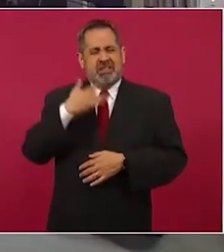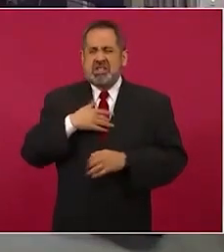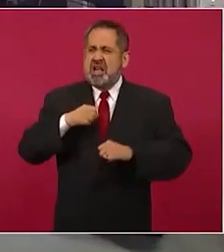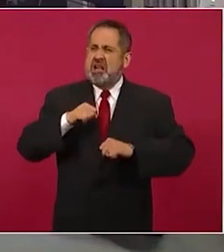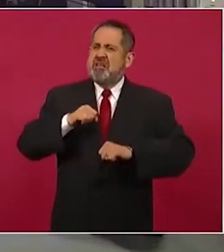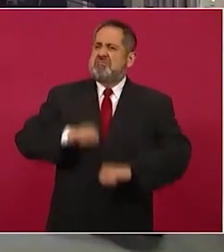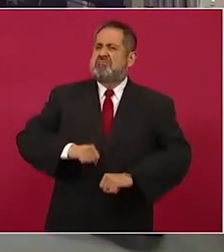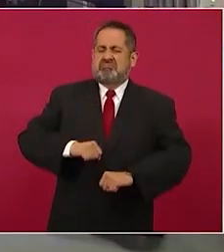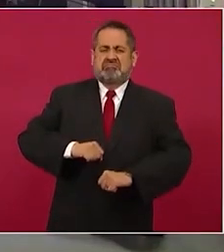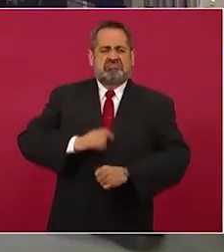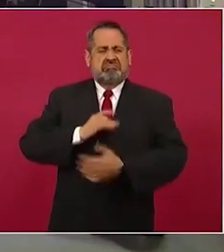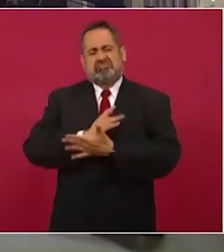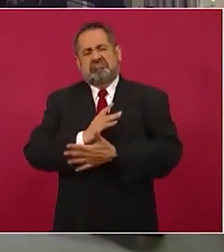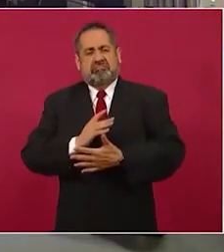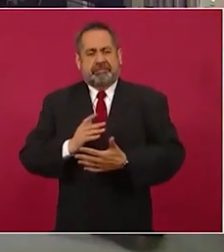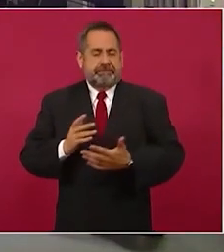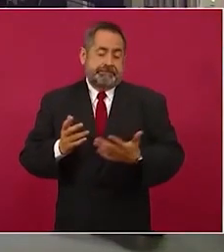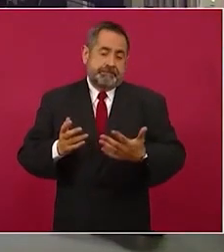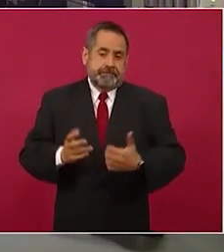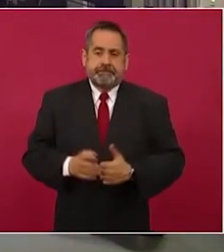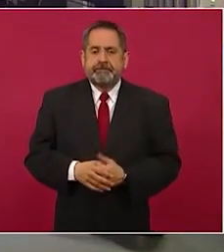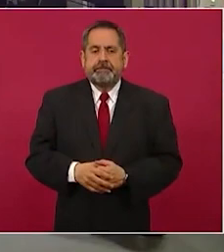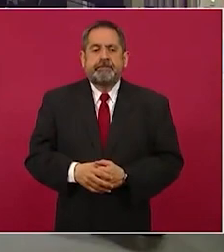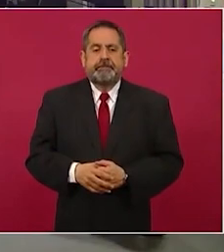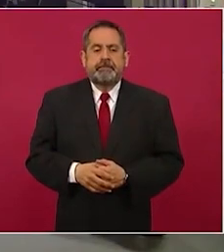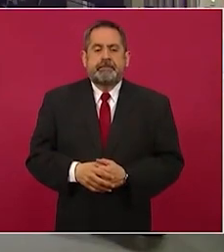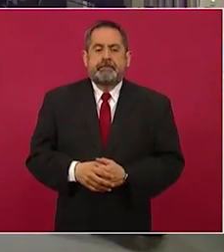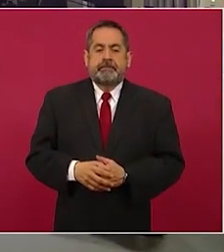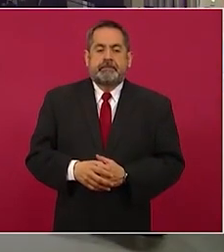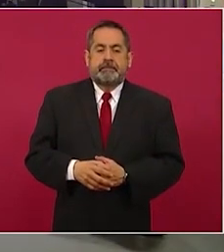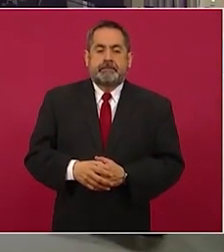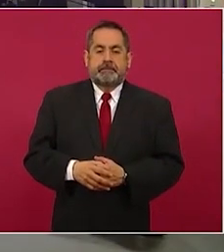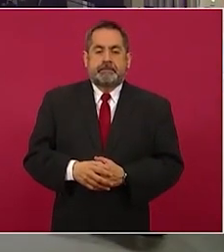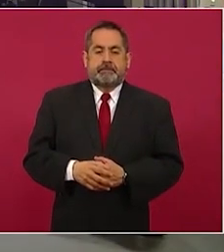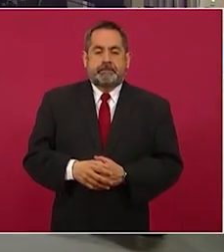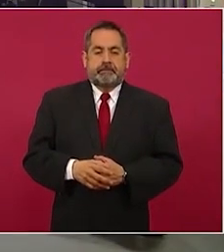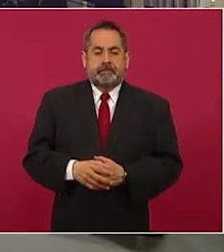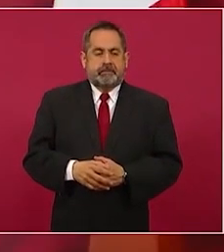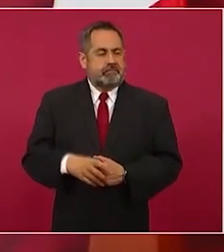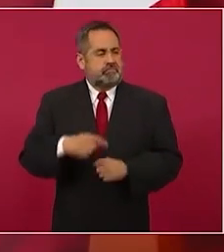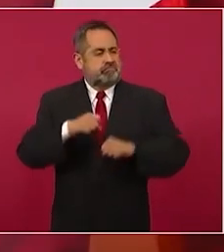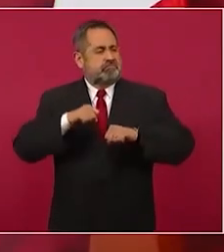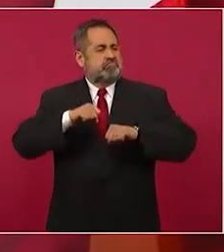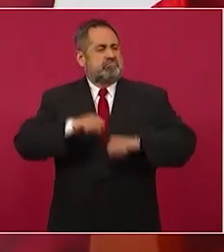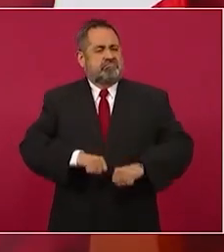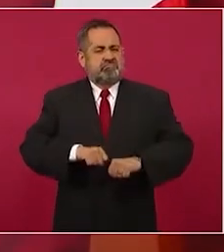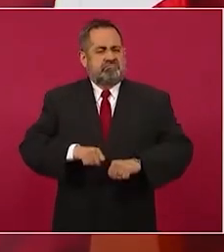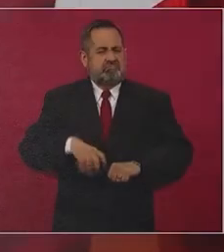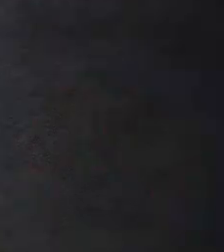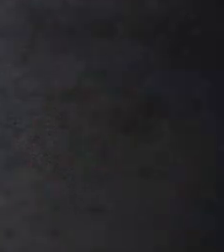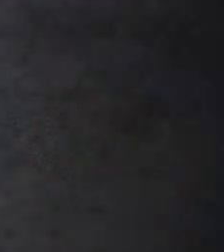absolutos. La prepotencia.